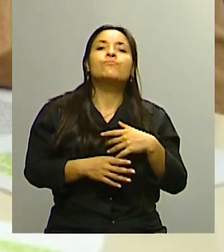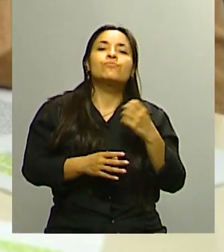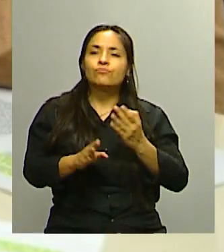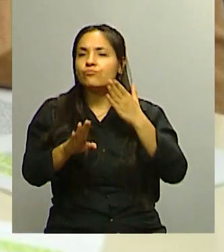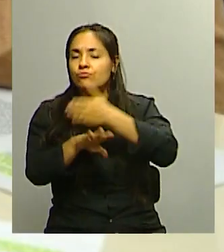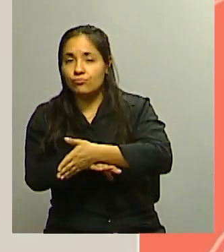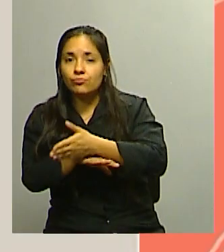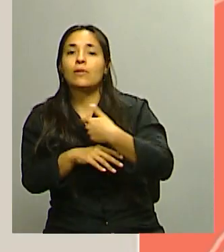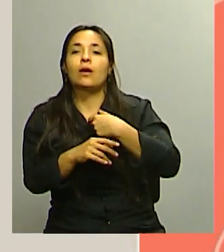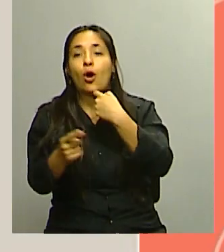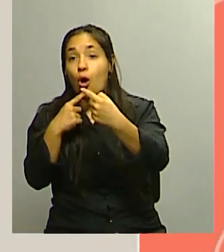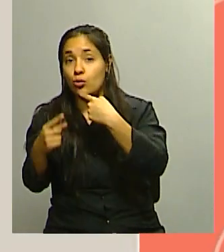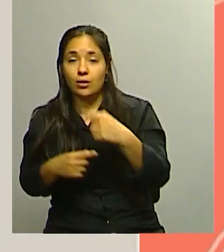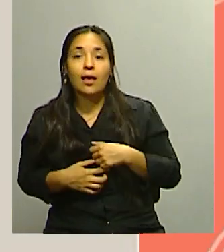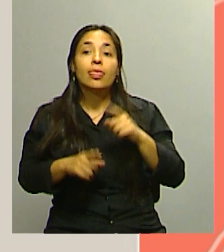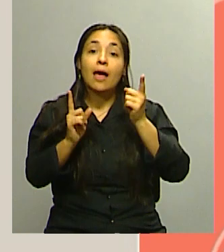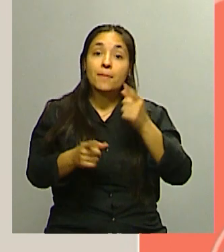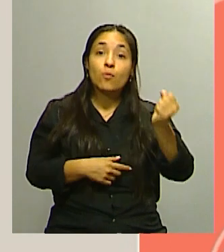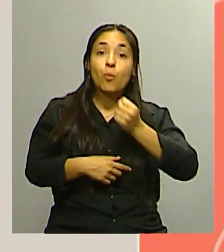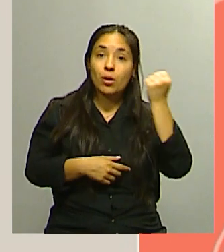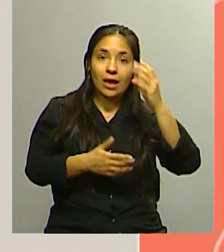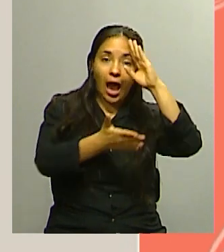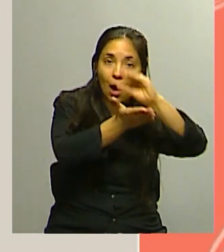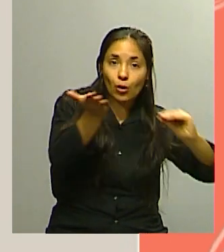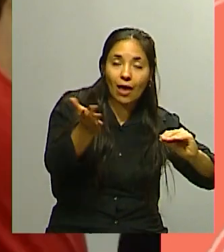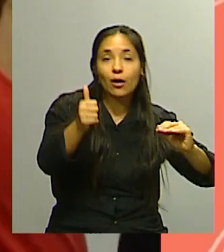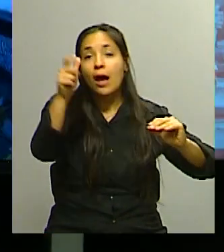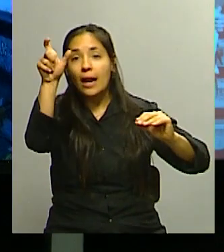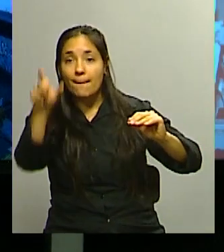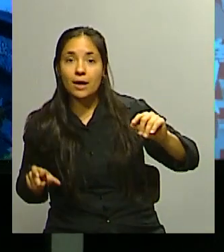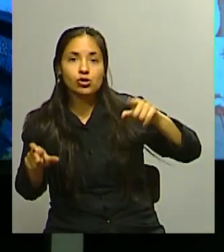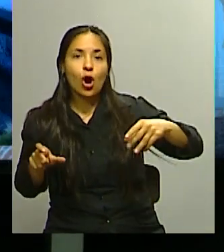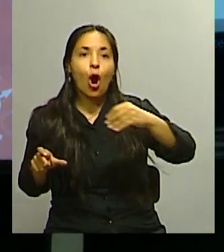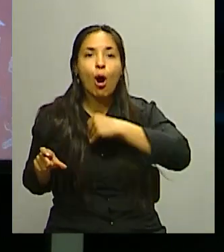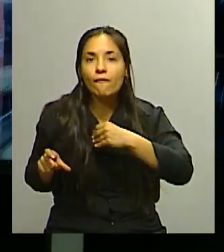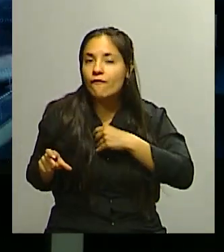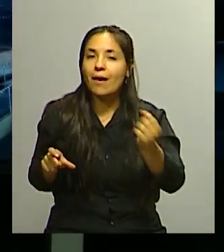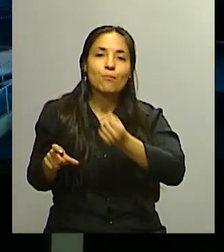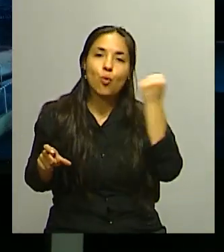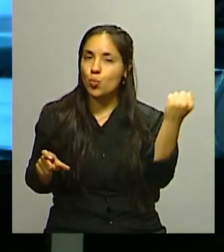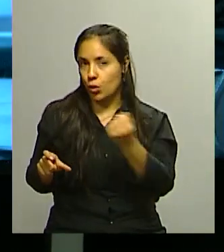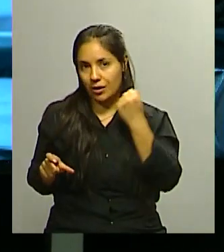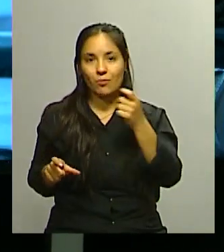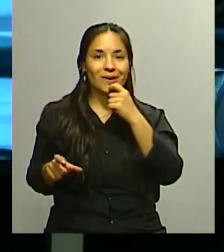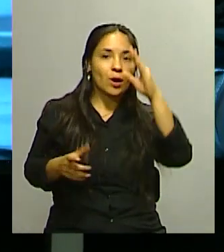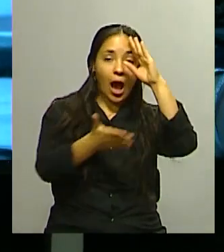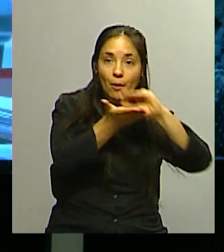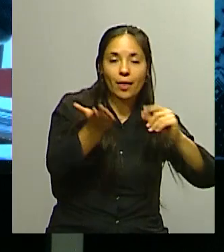el profesional y el cliente es una relación de confianza. Si el abogado no contesta o no,